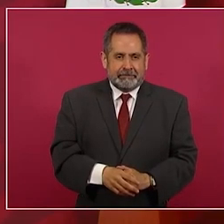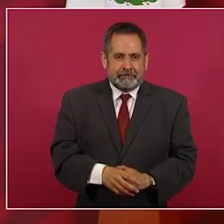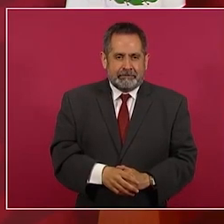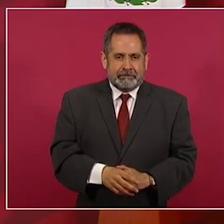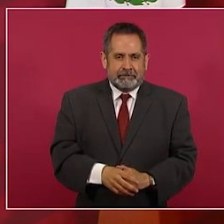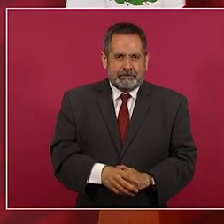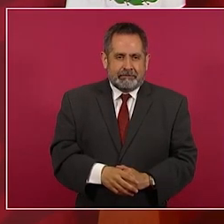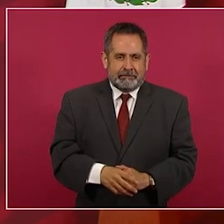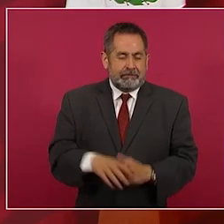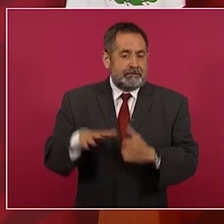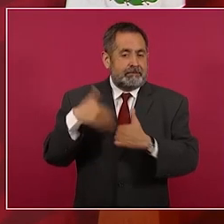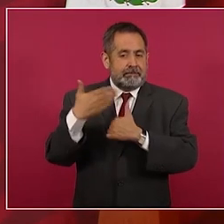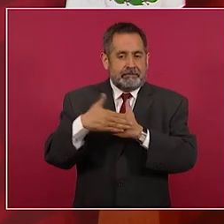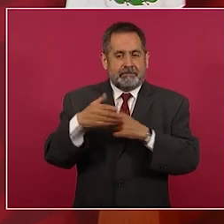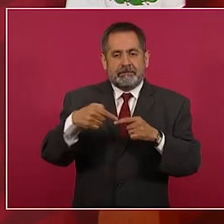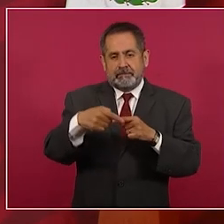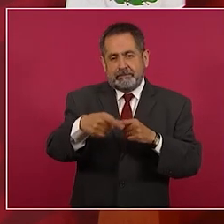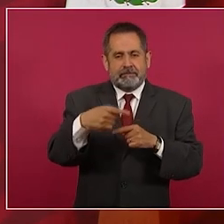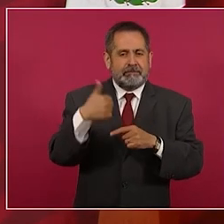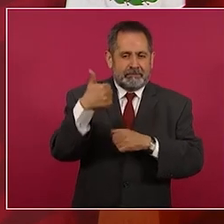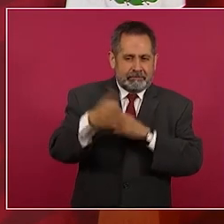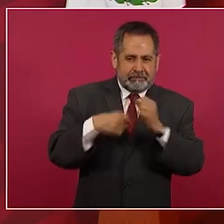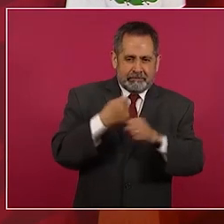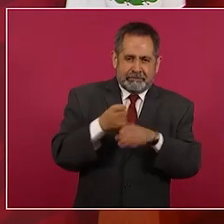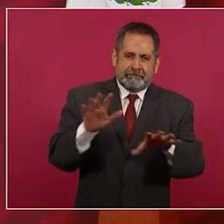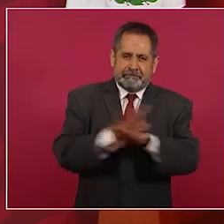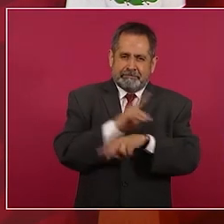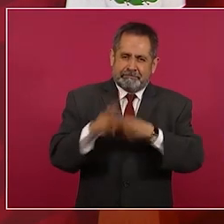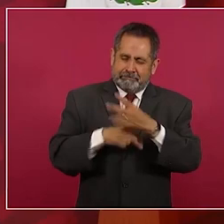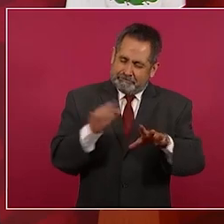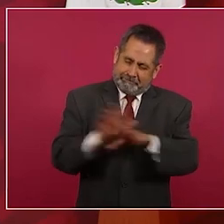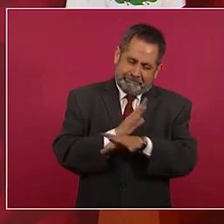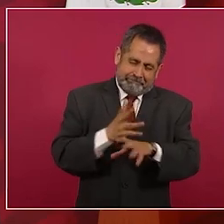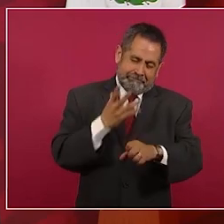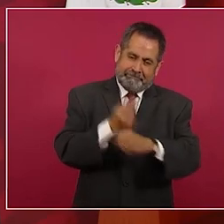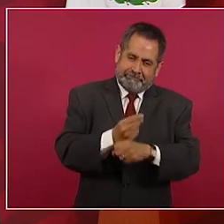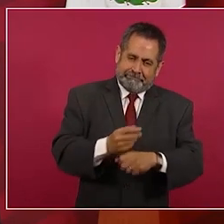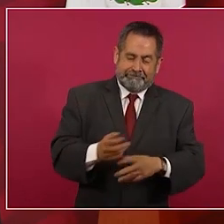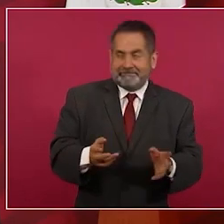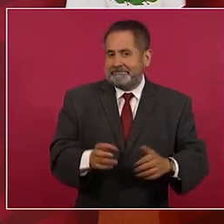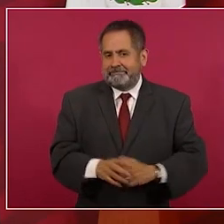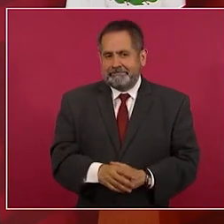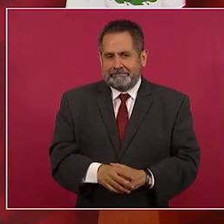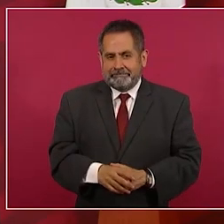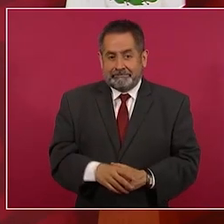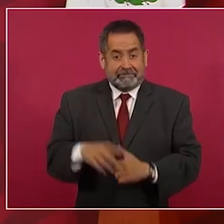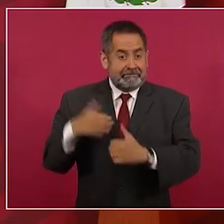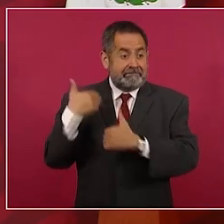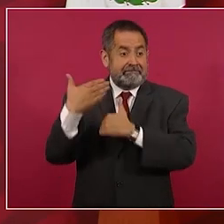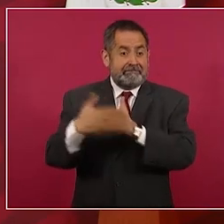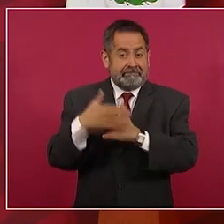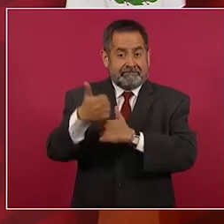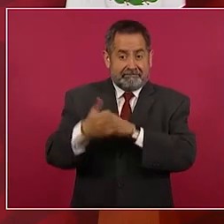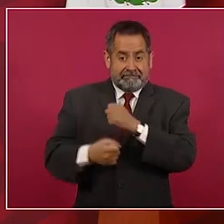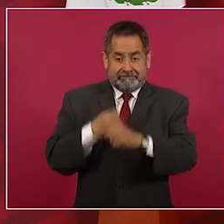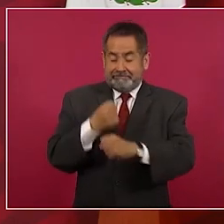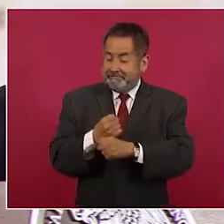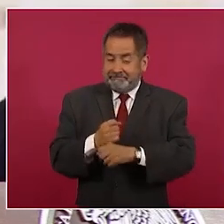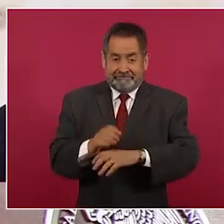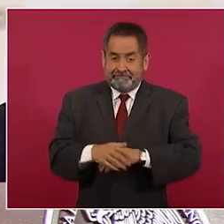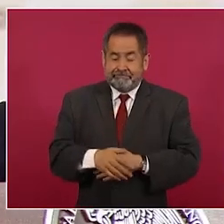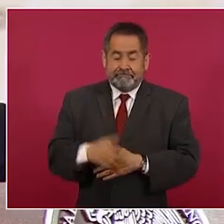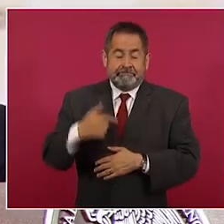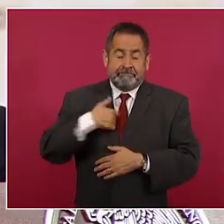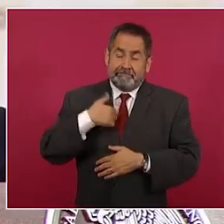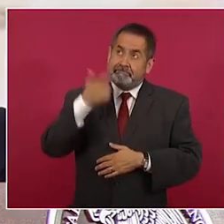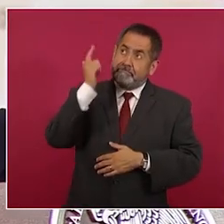En el próximo sexenio corregiremos esta aberración. En el próximo sexenio, yo